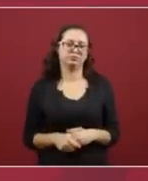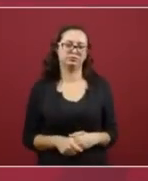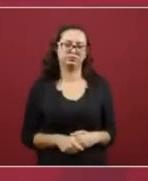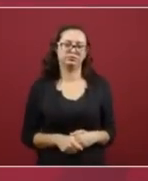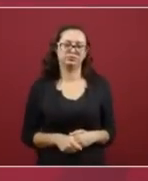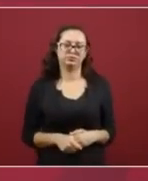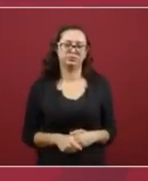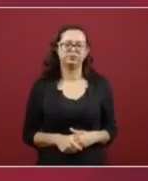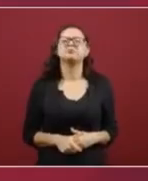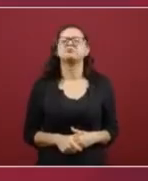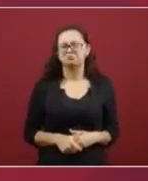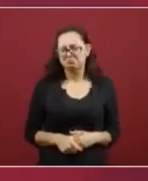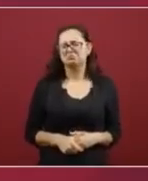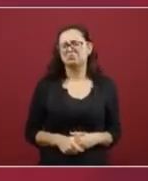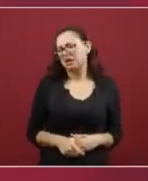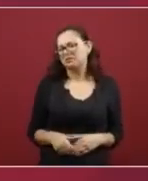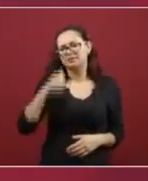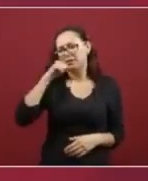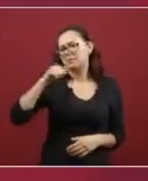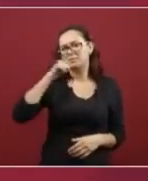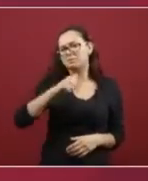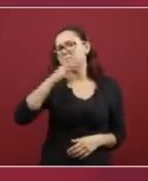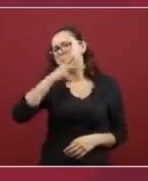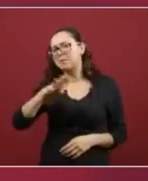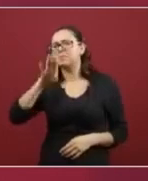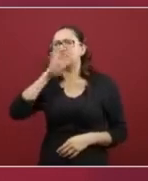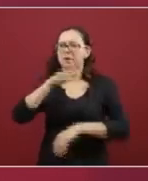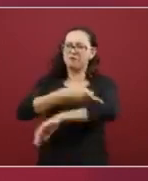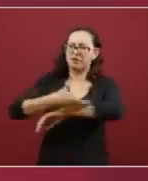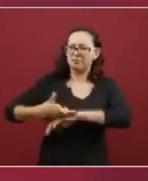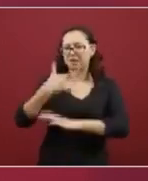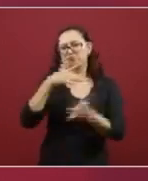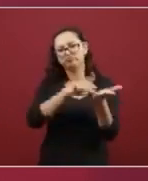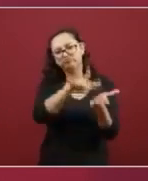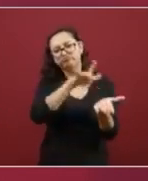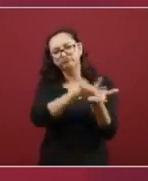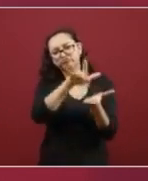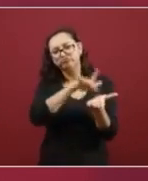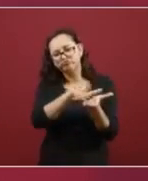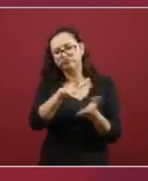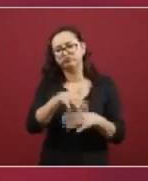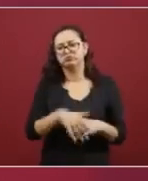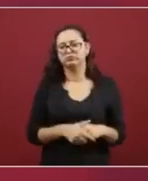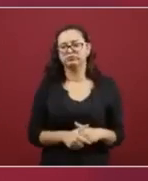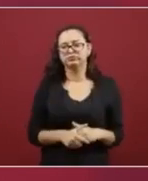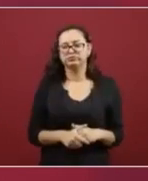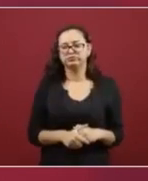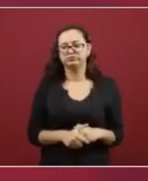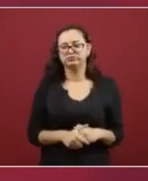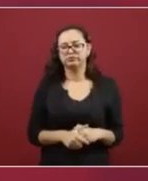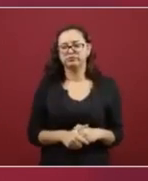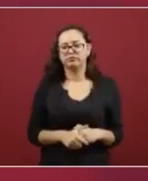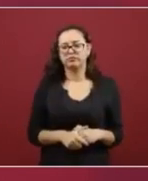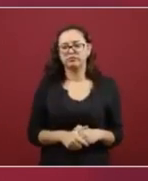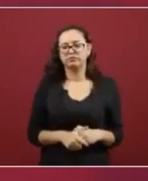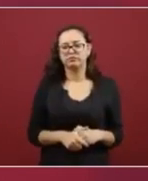en los hechos también, de los familiares, de las